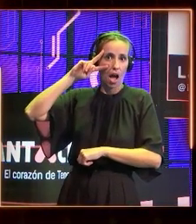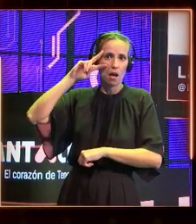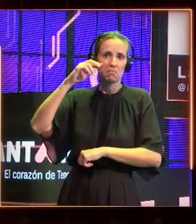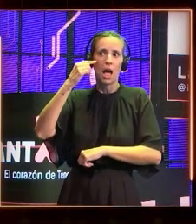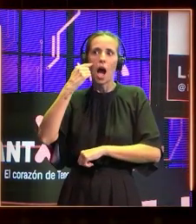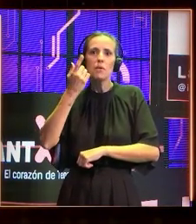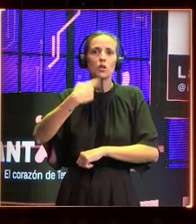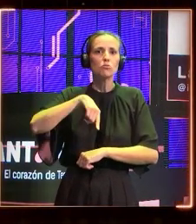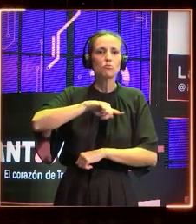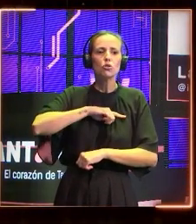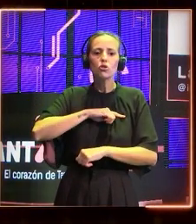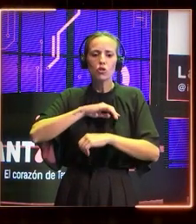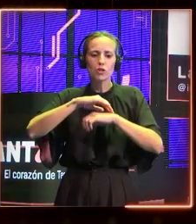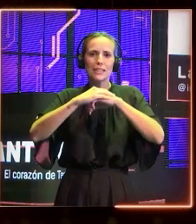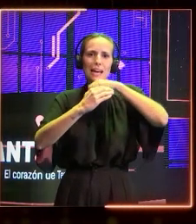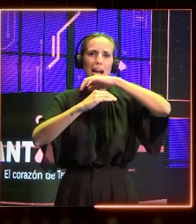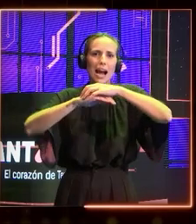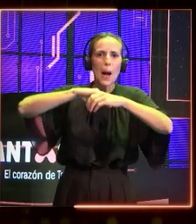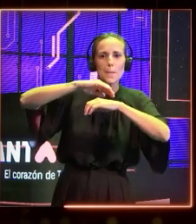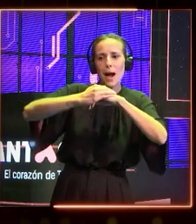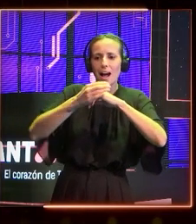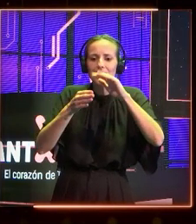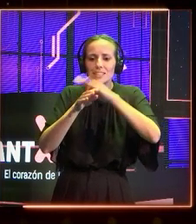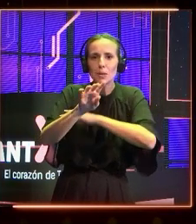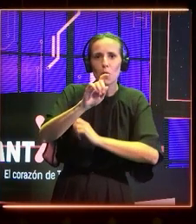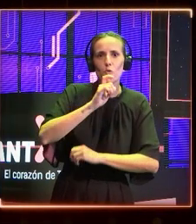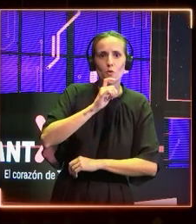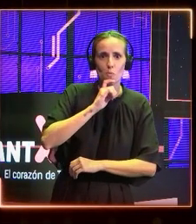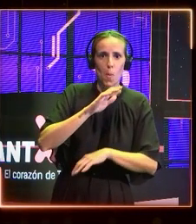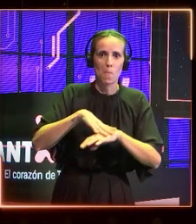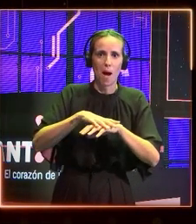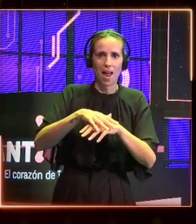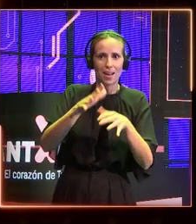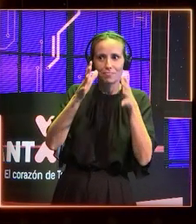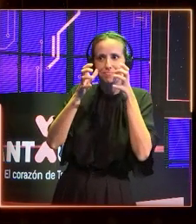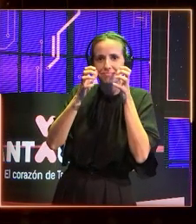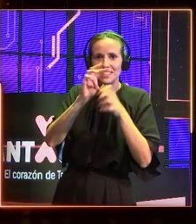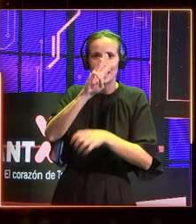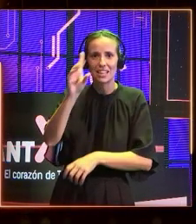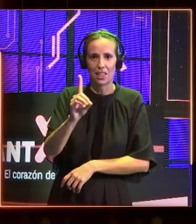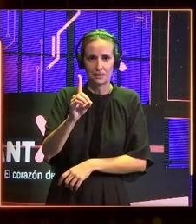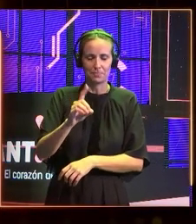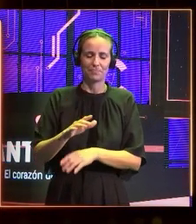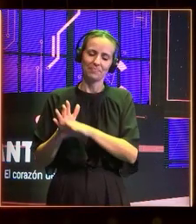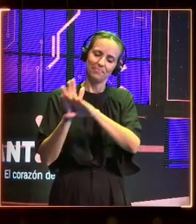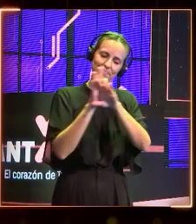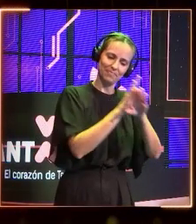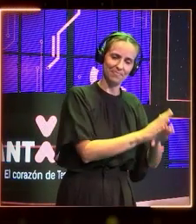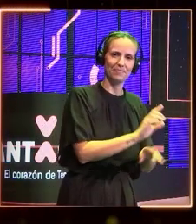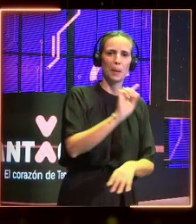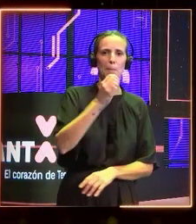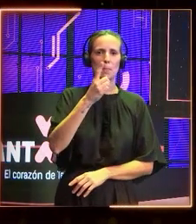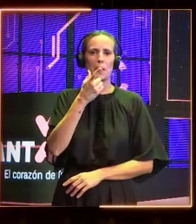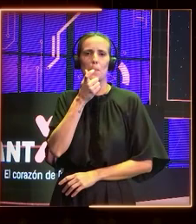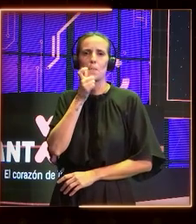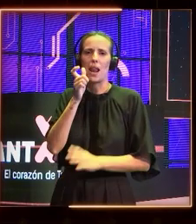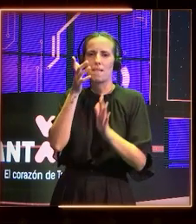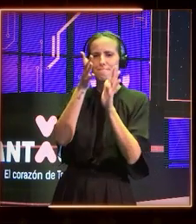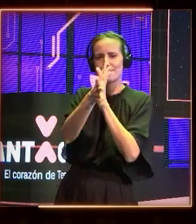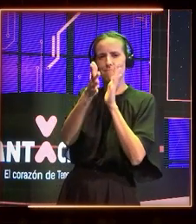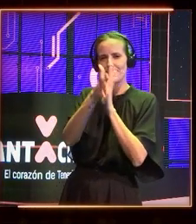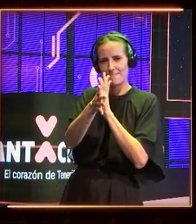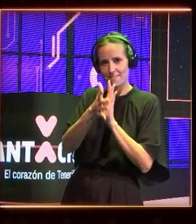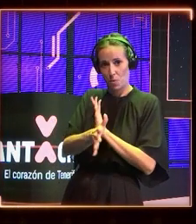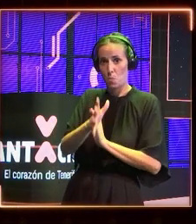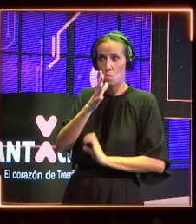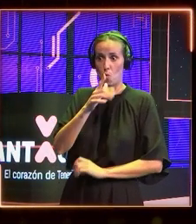a este tipo de experiencias en internet 3D Empezando por desgranar un poco el vocablo todas estas palabras que han surgido